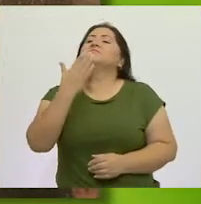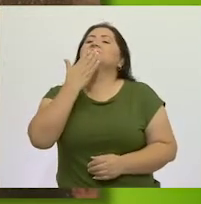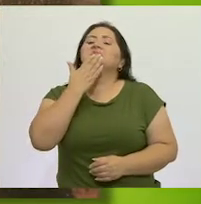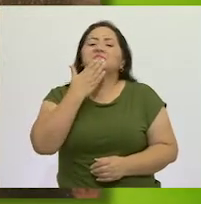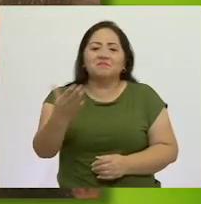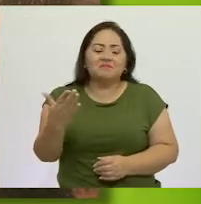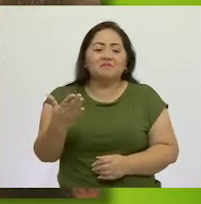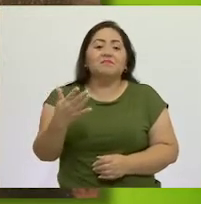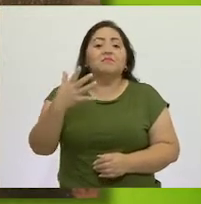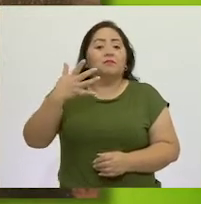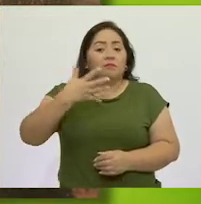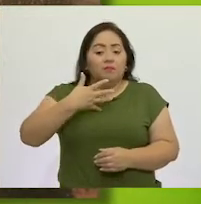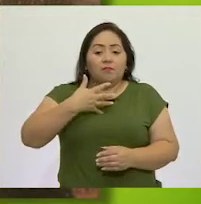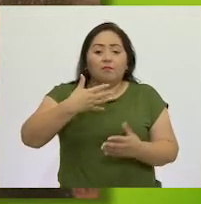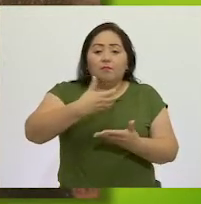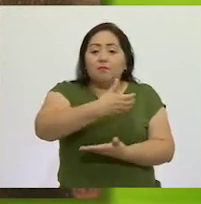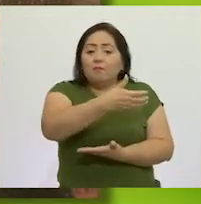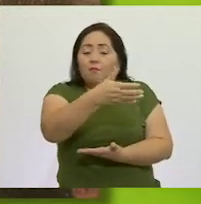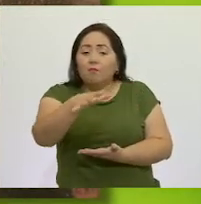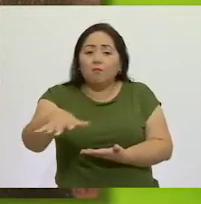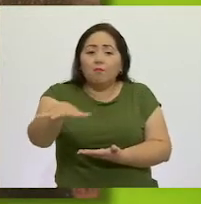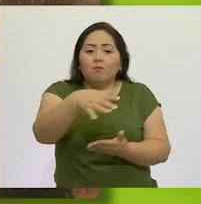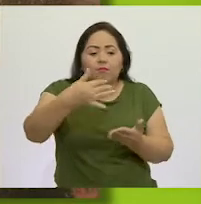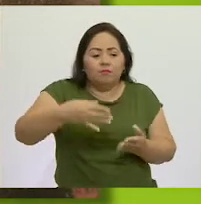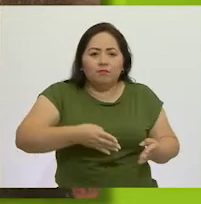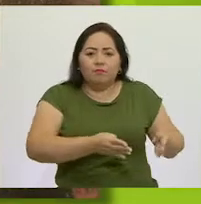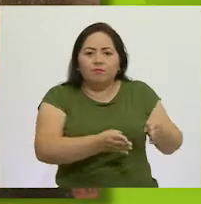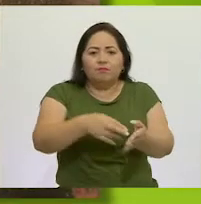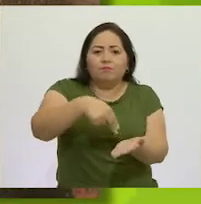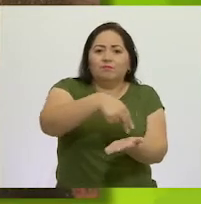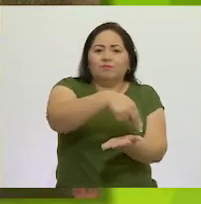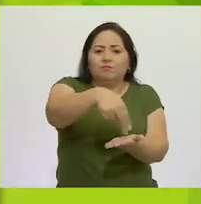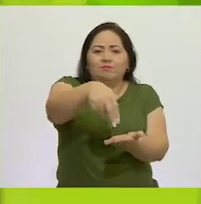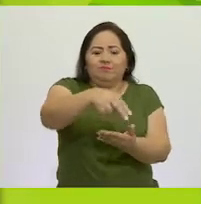¡Bien! Hay un bosque y un camino.